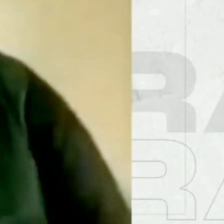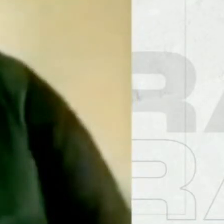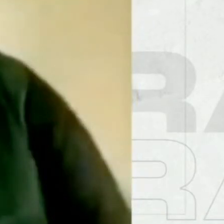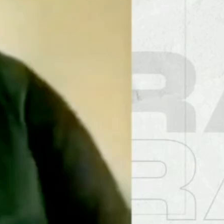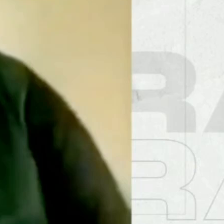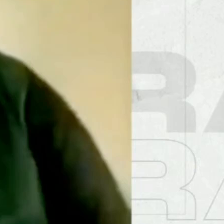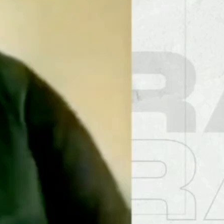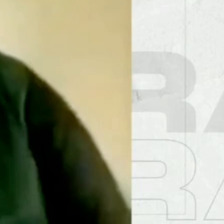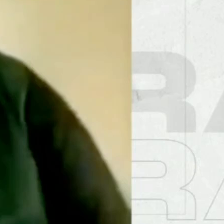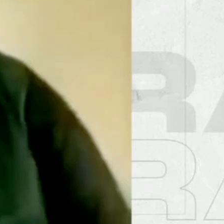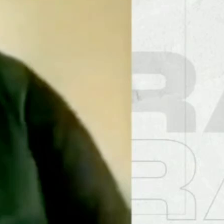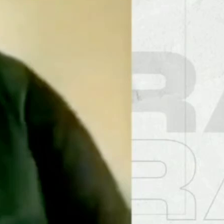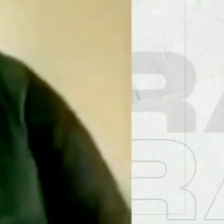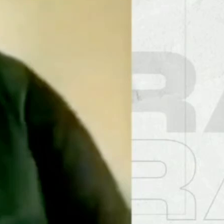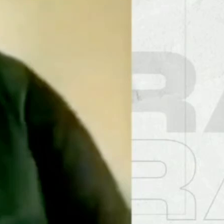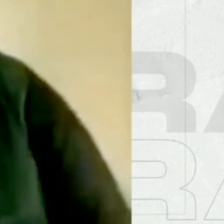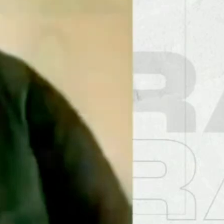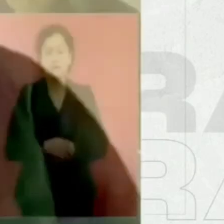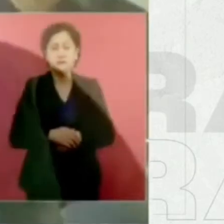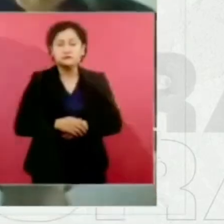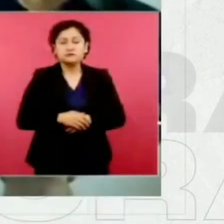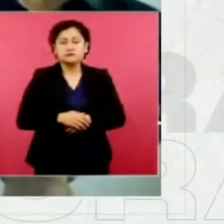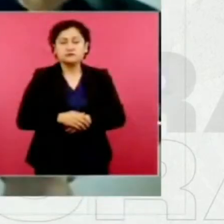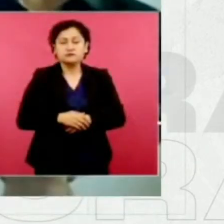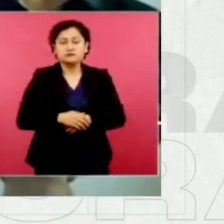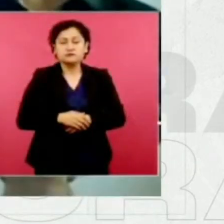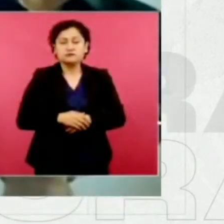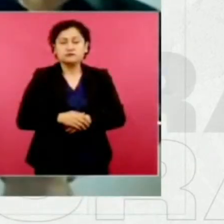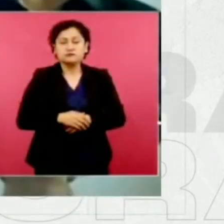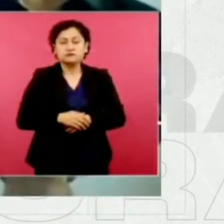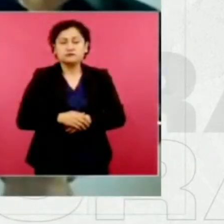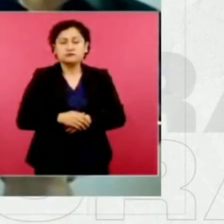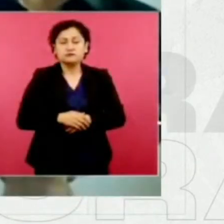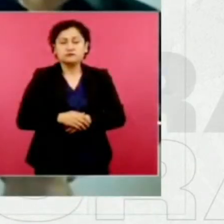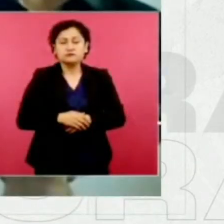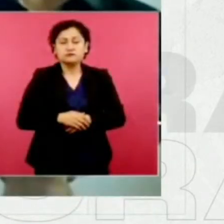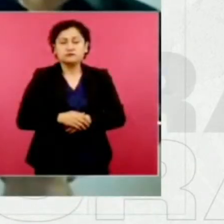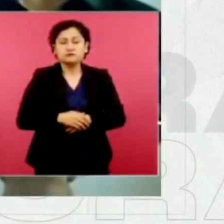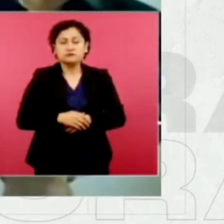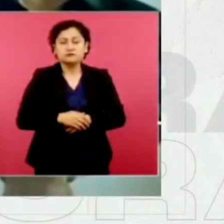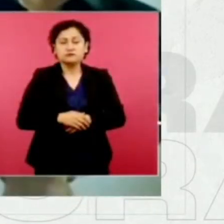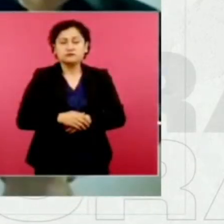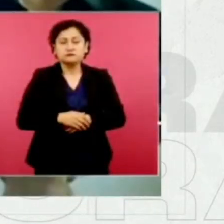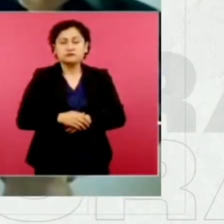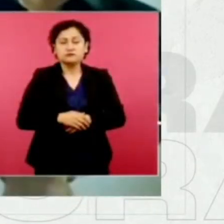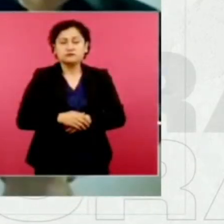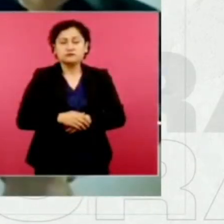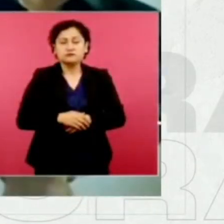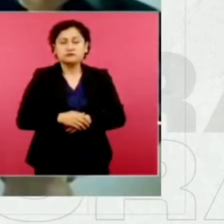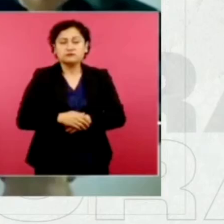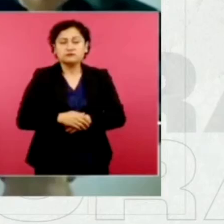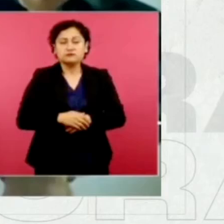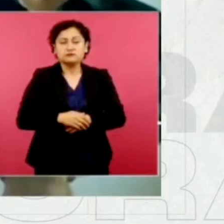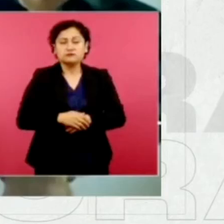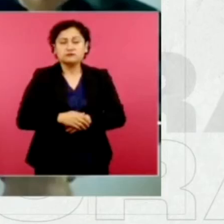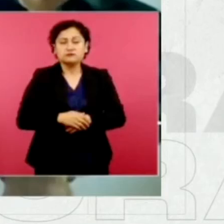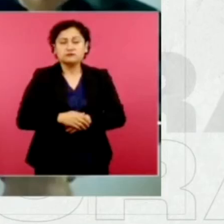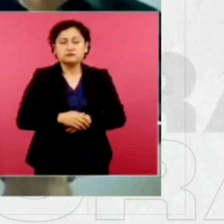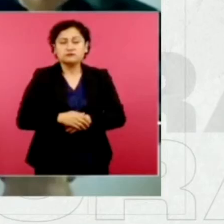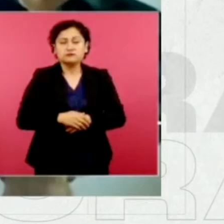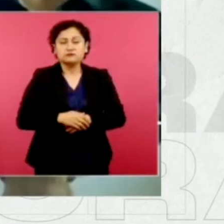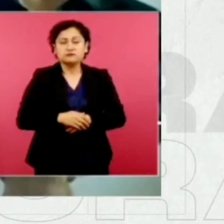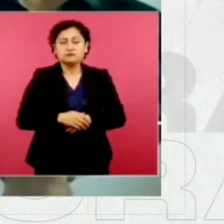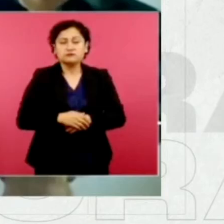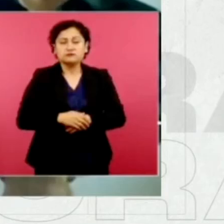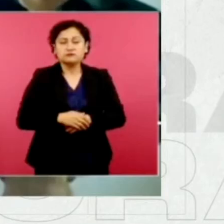No, Ismael Mayo Zambada todavía es el líder del cartel de